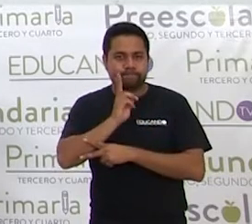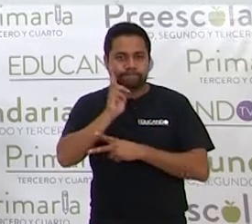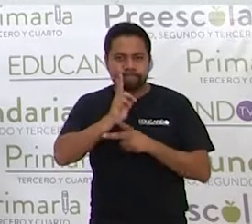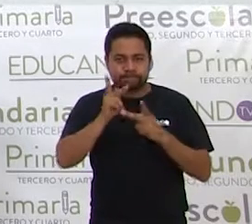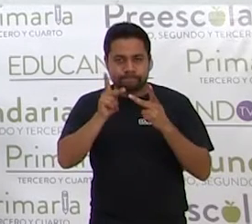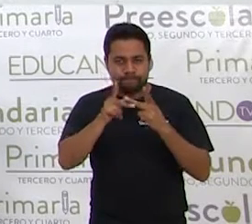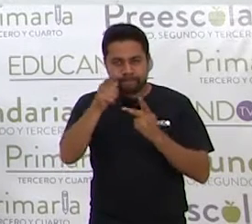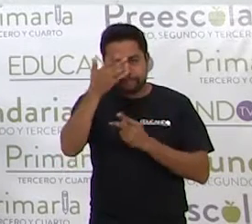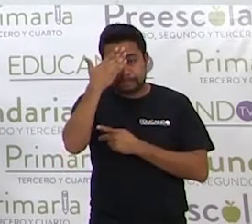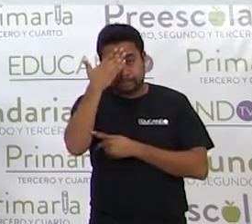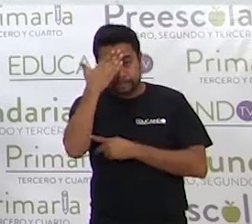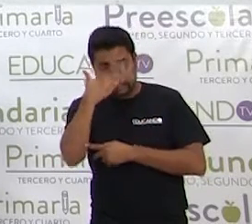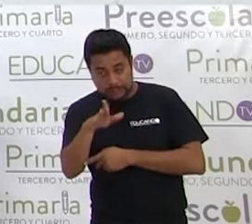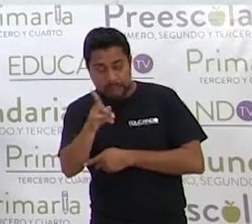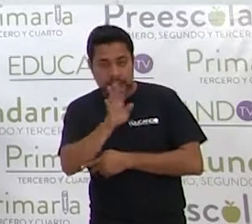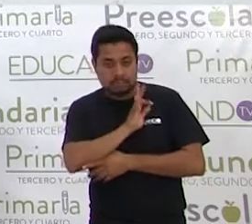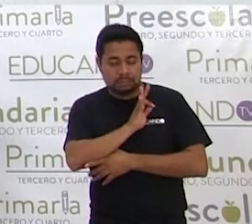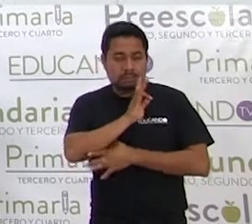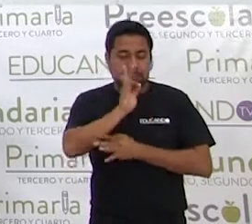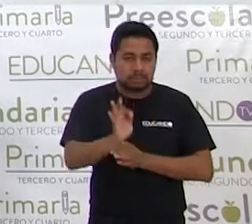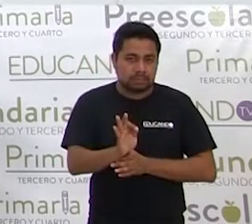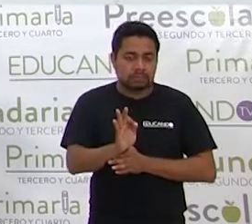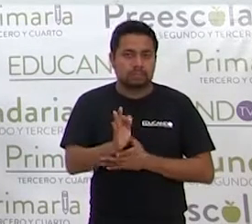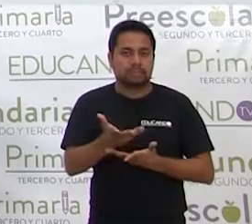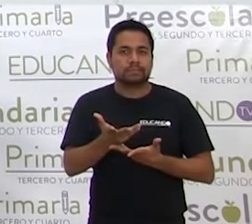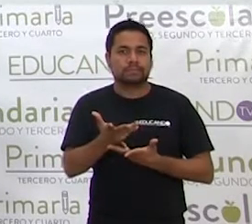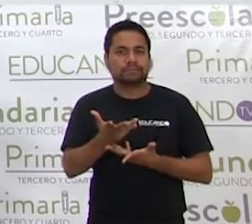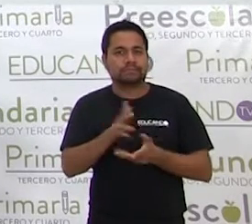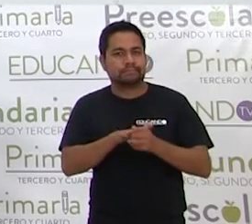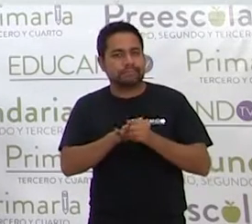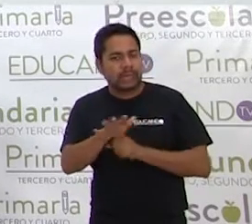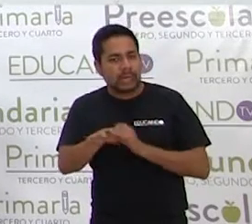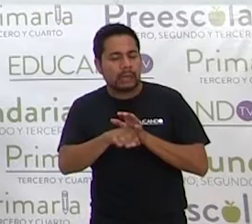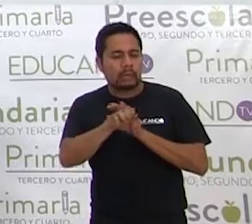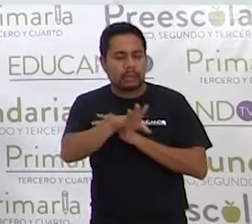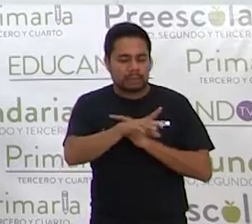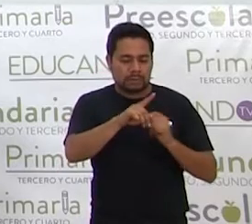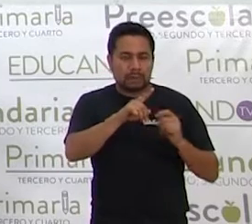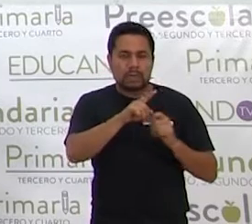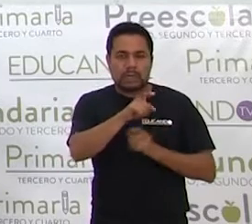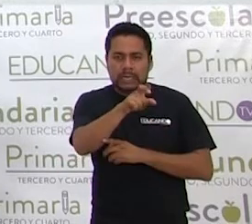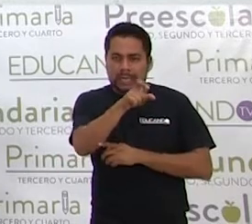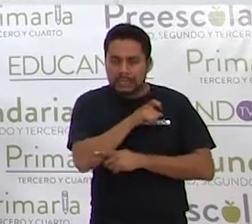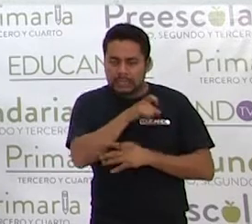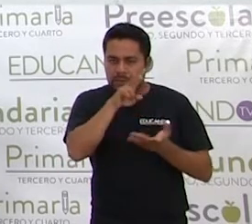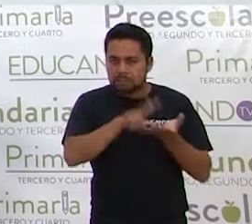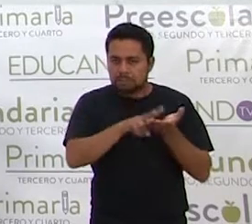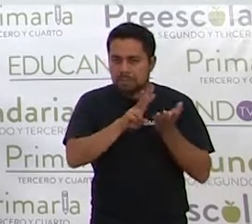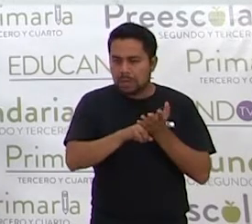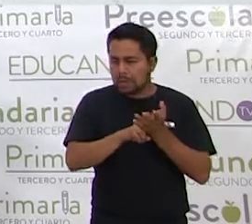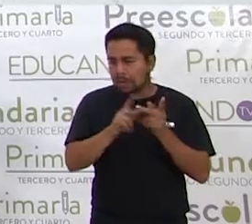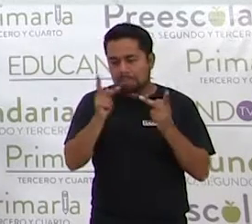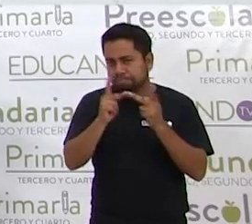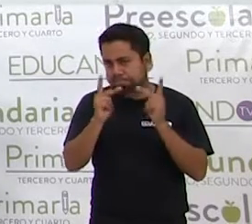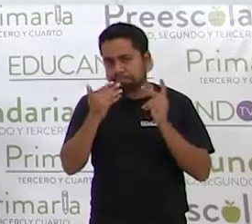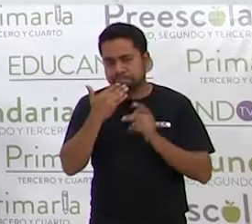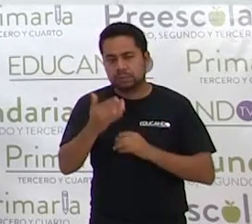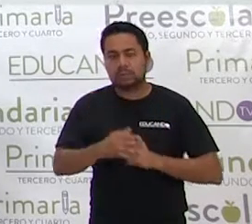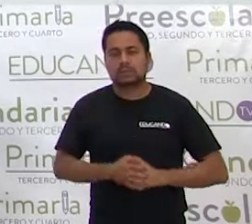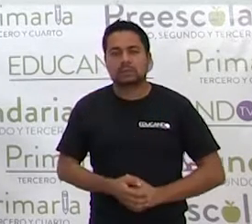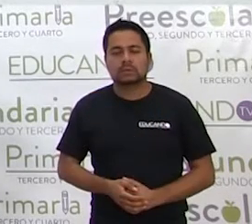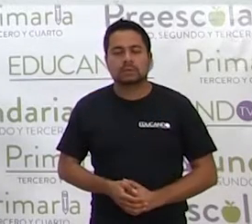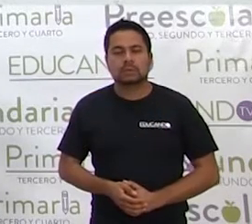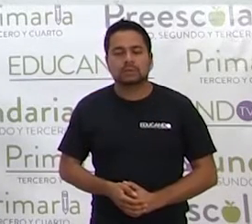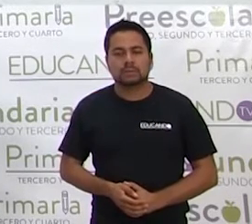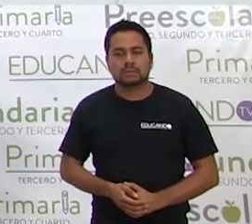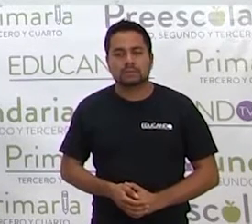o para éste para saber que la equis o el valor de la equis es correcto vamos a